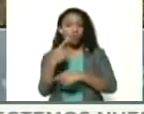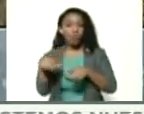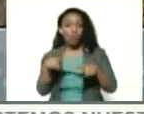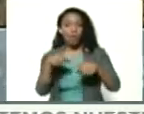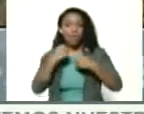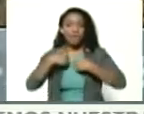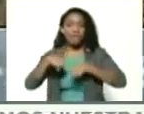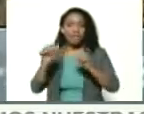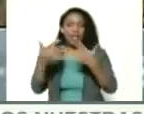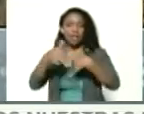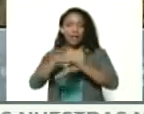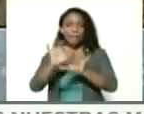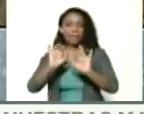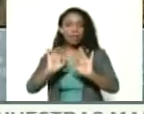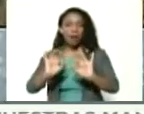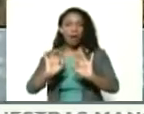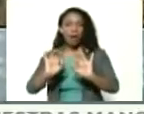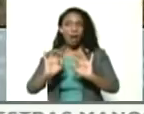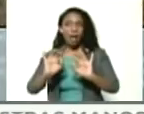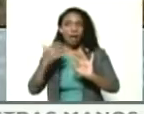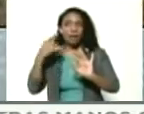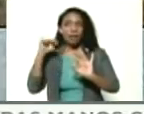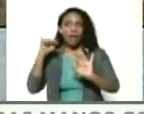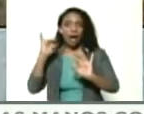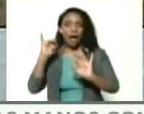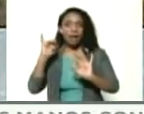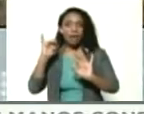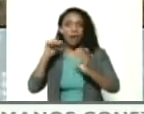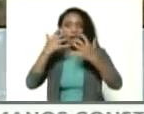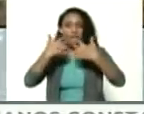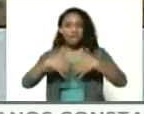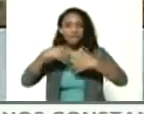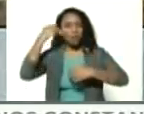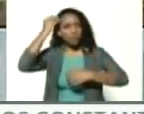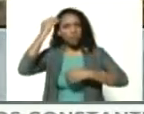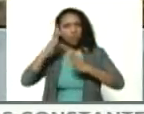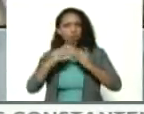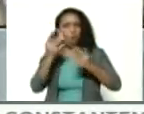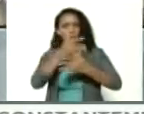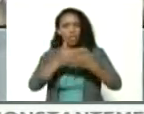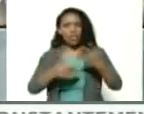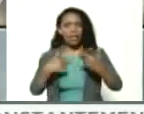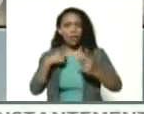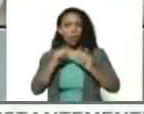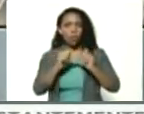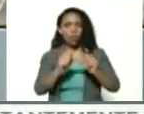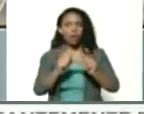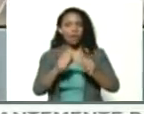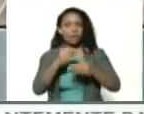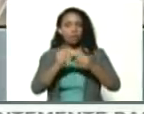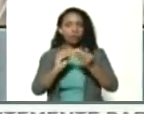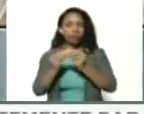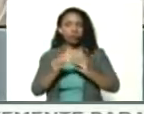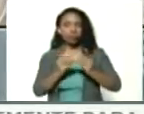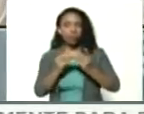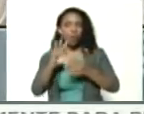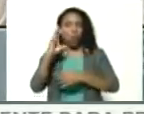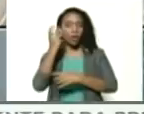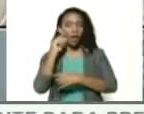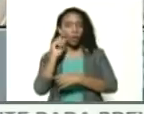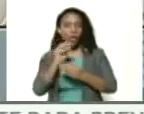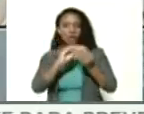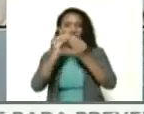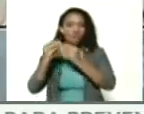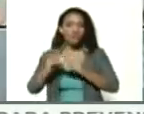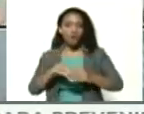defensa integral especial que está allí analizando todos los detalles. Bueno, y vamos a continuar el accionar. También hemos logrado la restitución